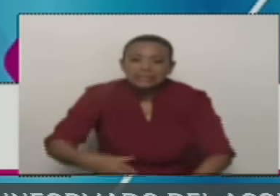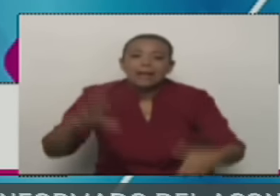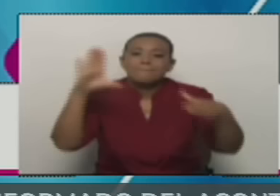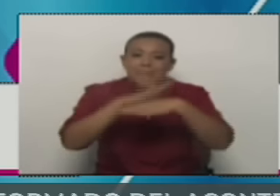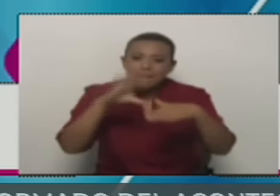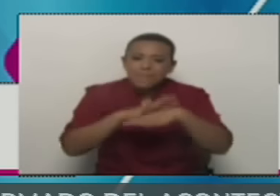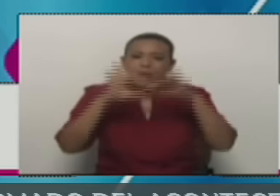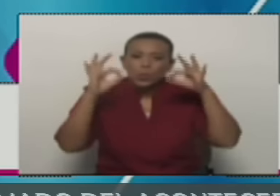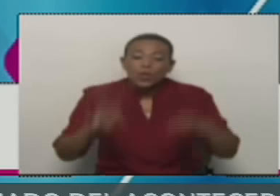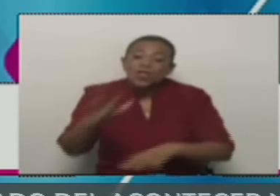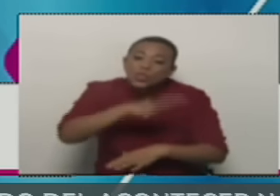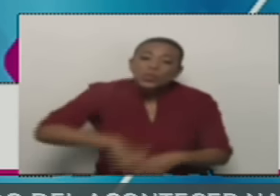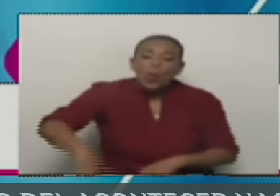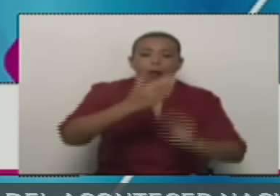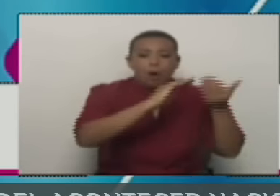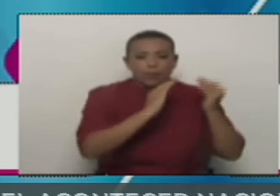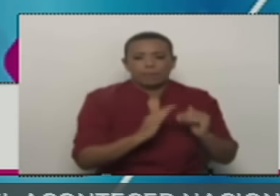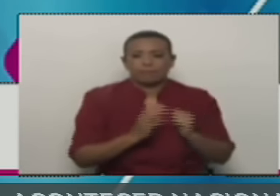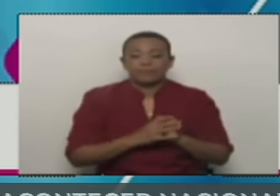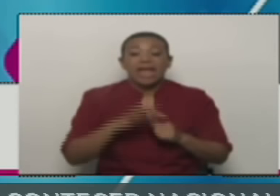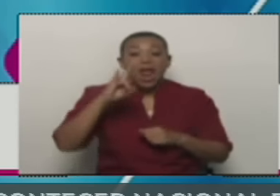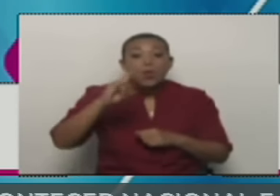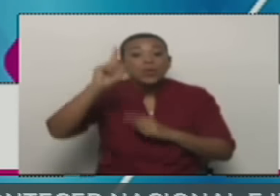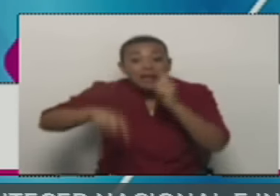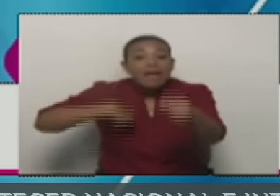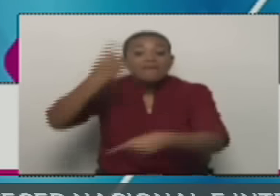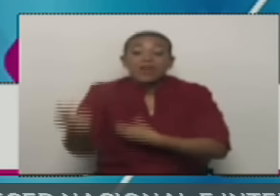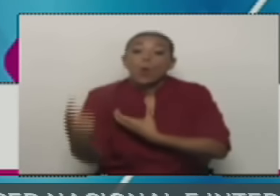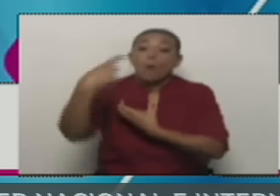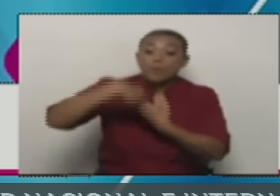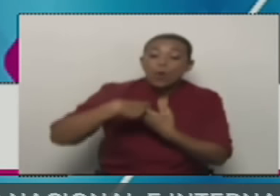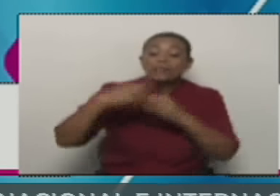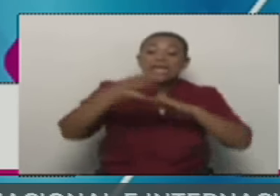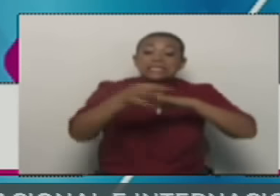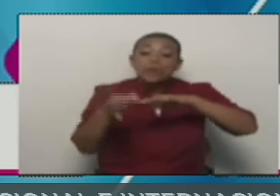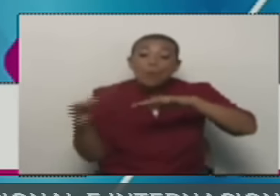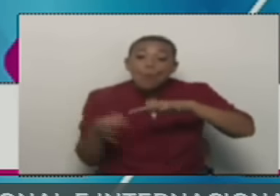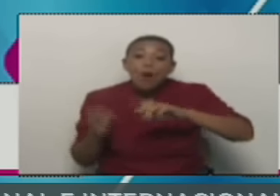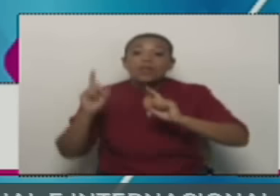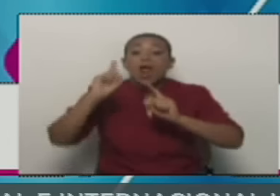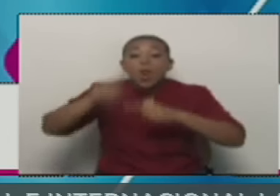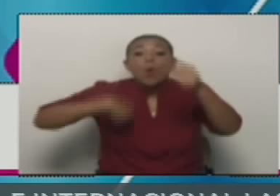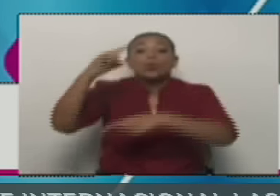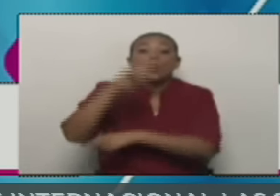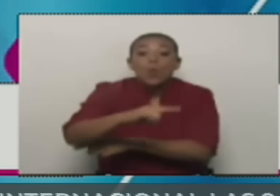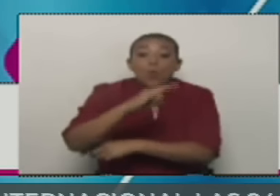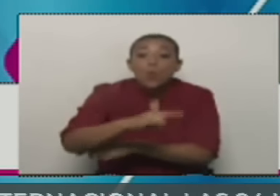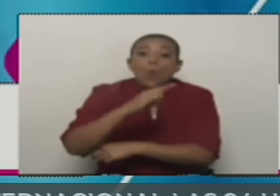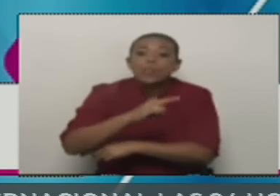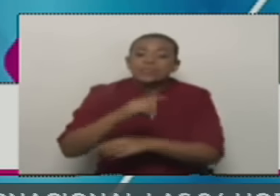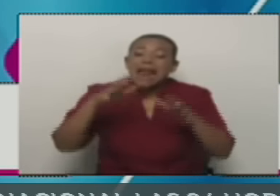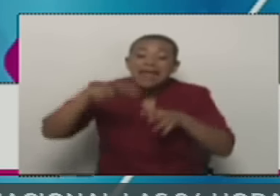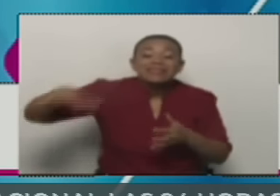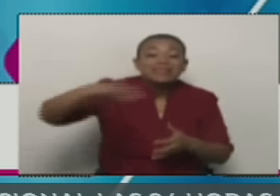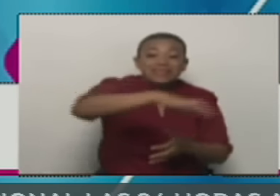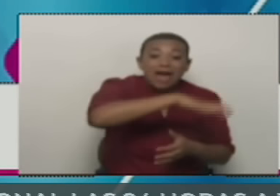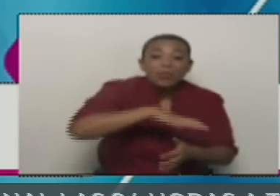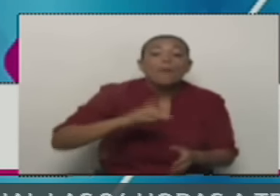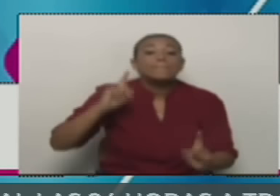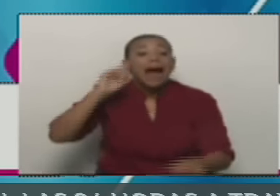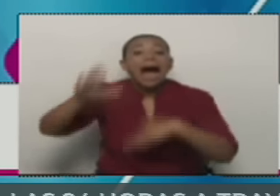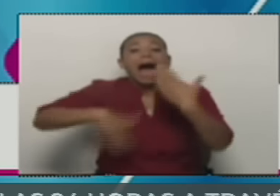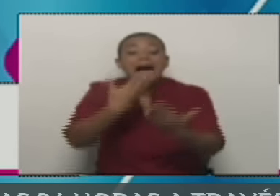discusión a nivel de todas las comunidades. El lunes que viene se incorporan los circuitos comunales. El otro lunes vamos con nivel de los estados para poder llegar